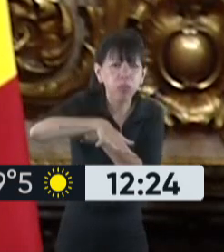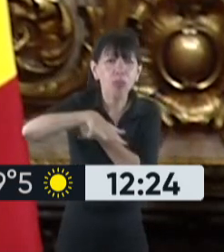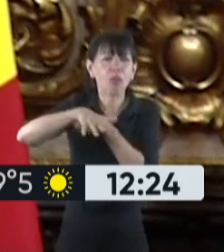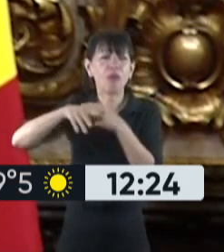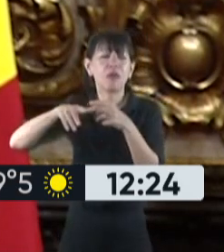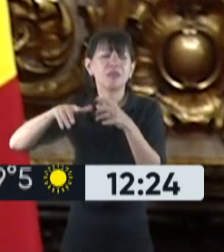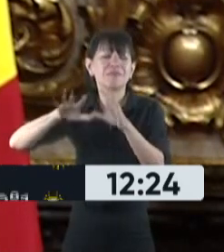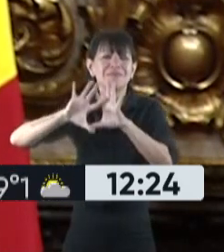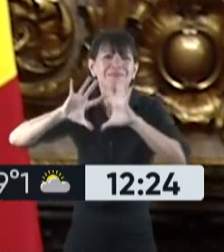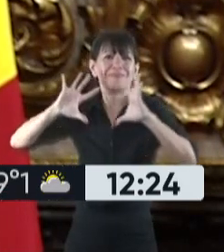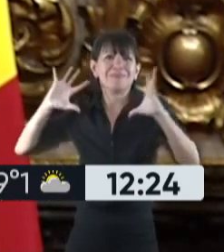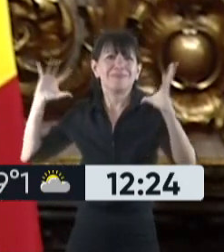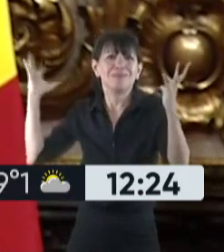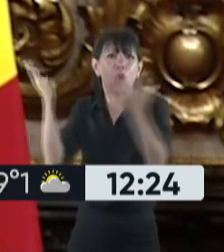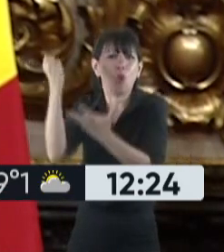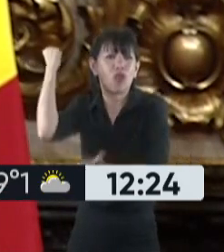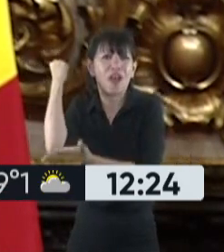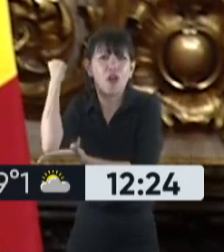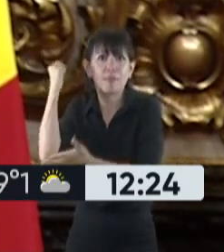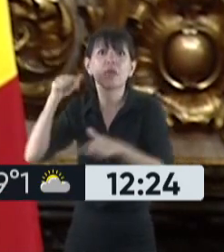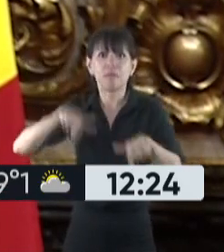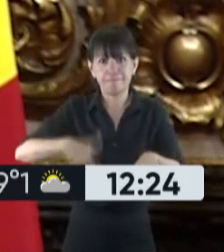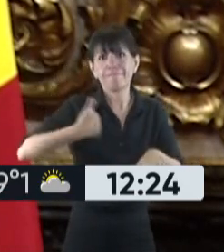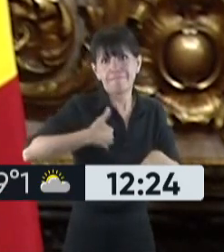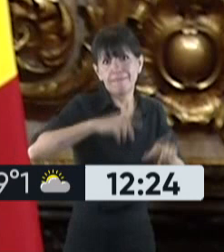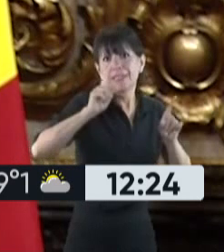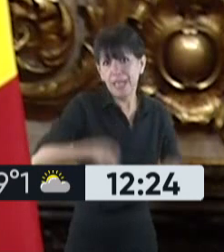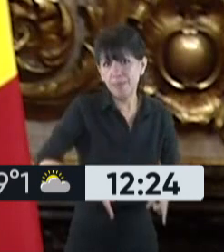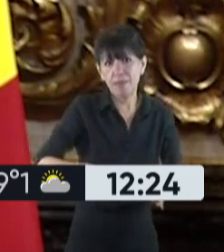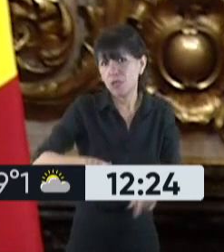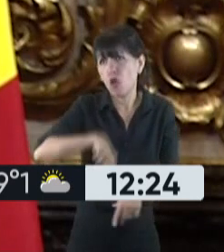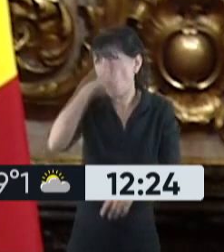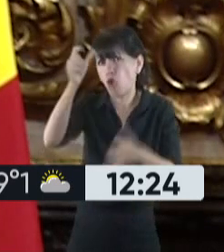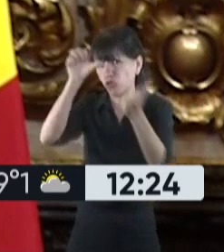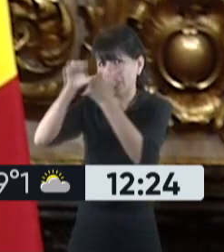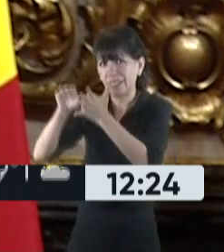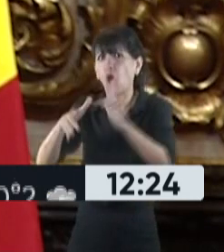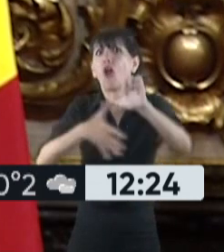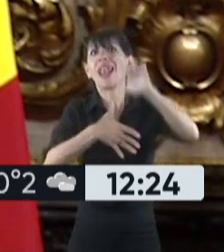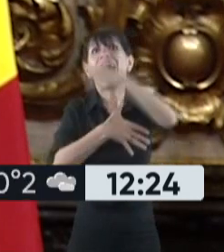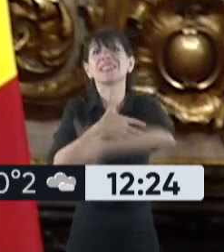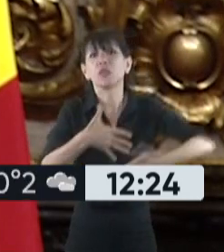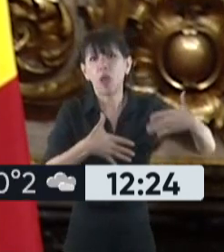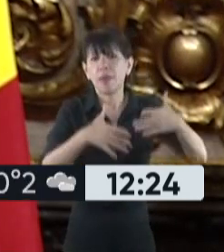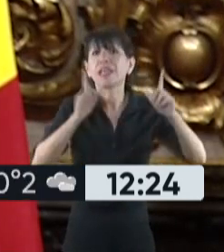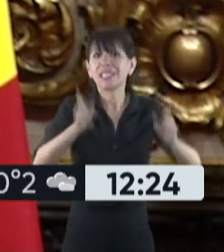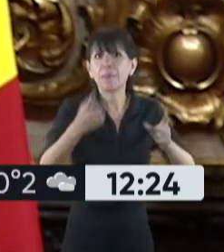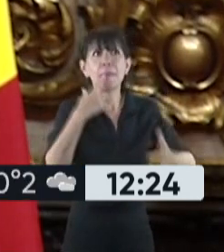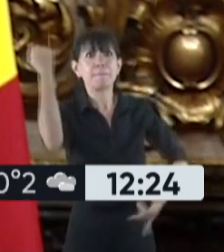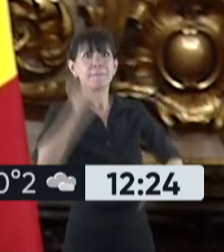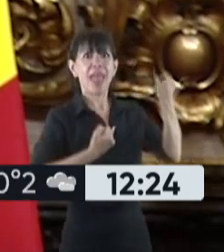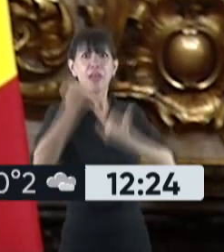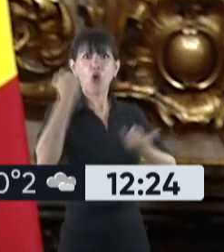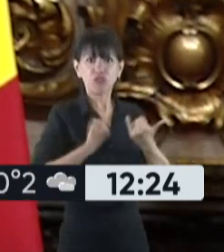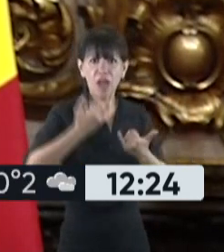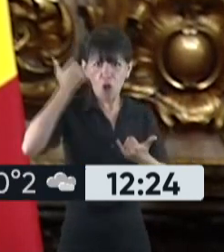todas partes. En la economía argentina se resienten, y en todos los otros estados latinoamericanos me han dicho que se siente el